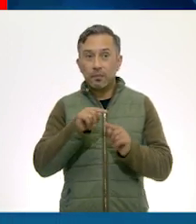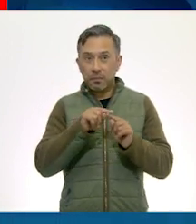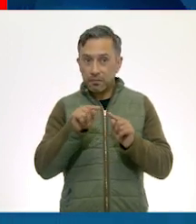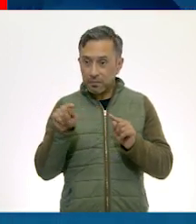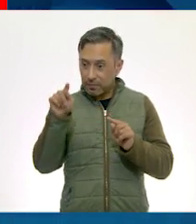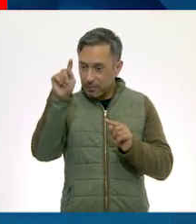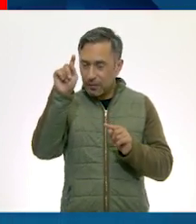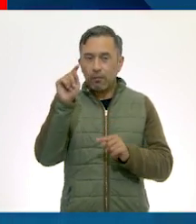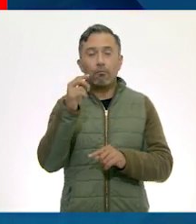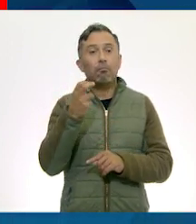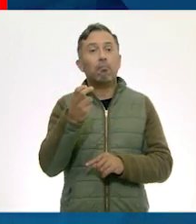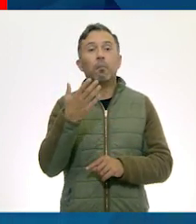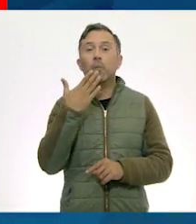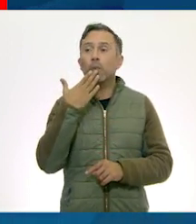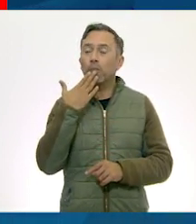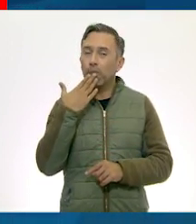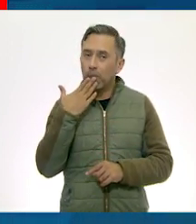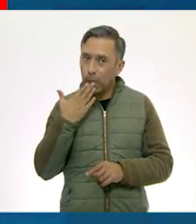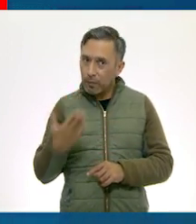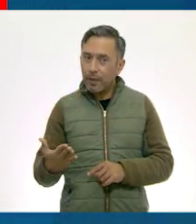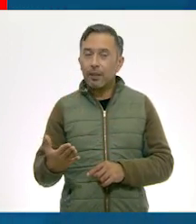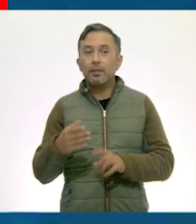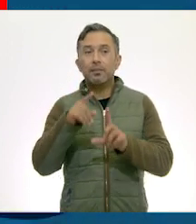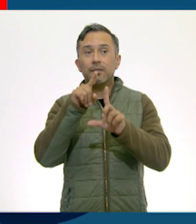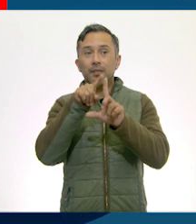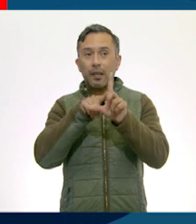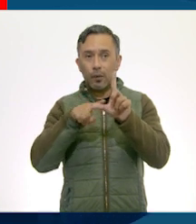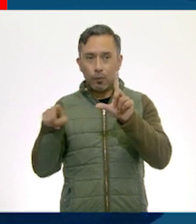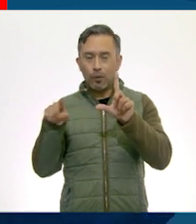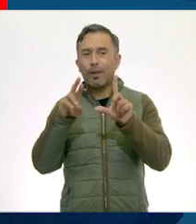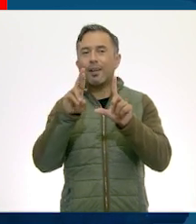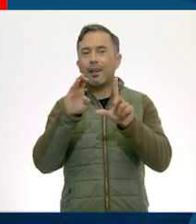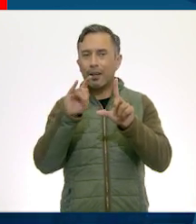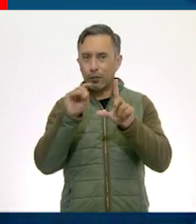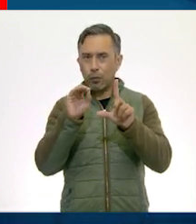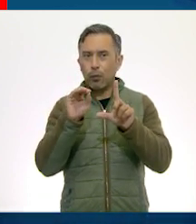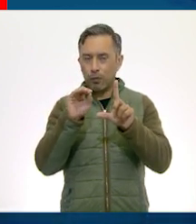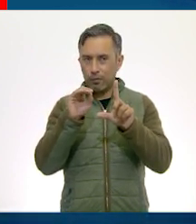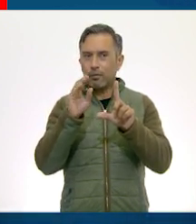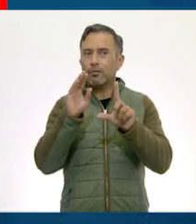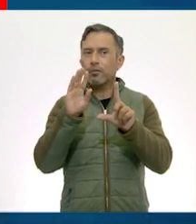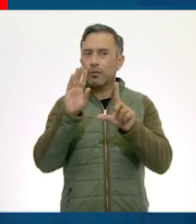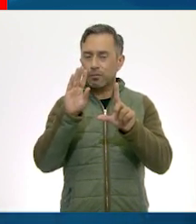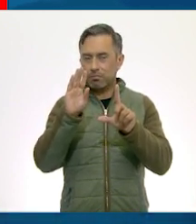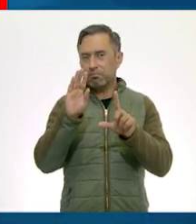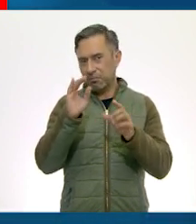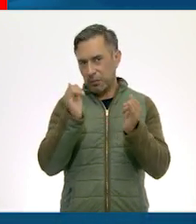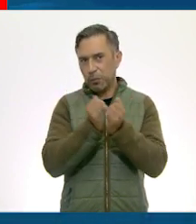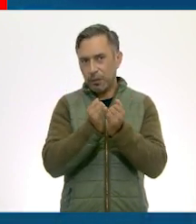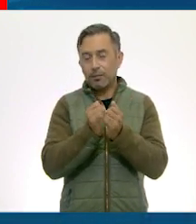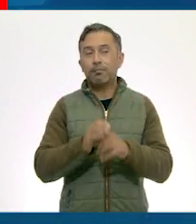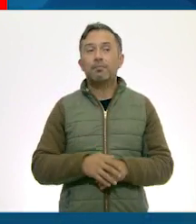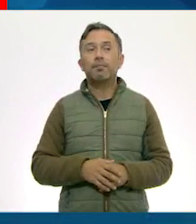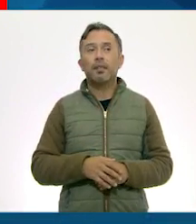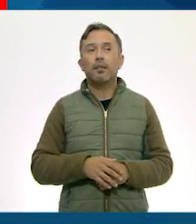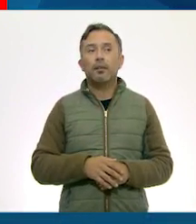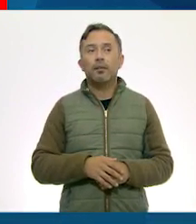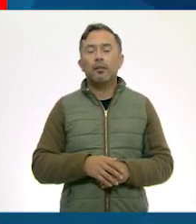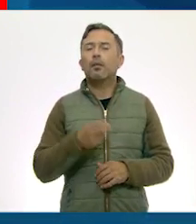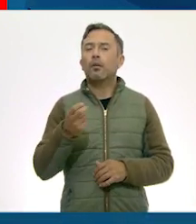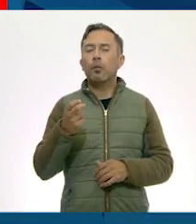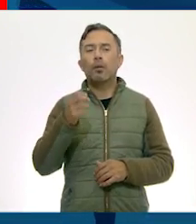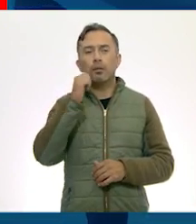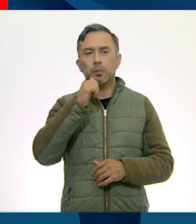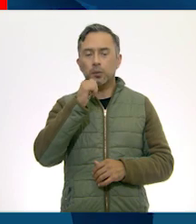Eso, muy bien. Ese ángulo también es un ángulo recto. Y bueno, estos están formados por